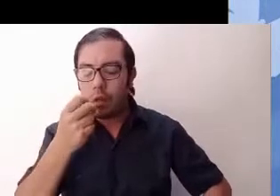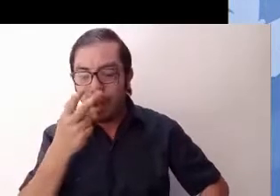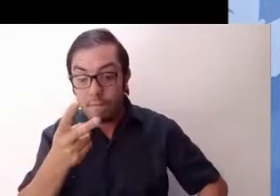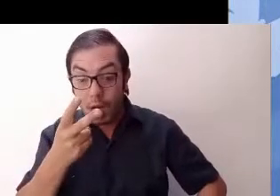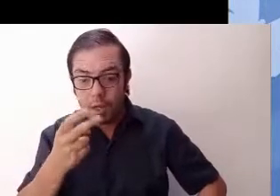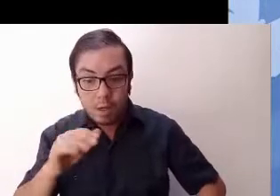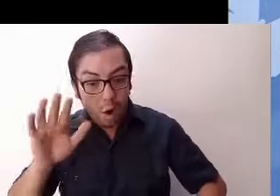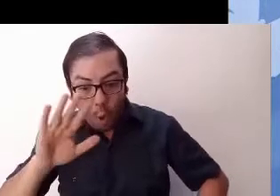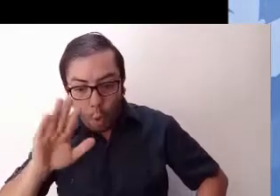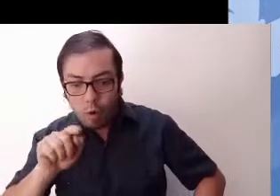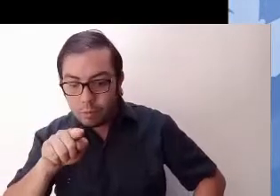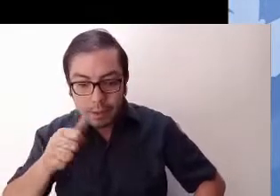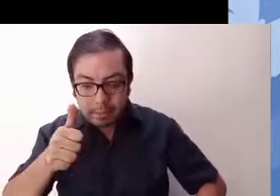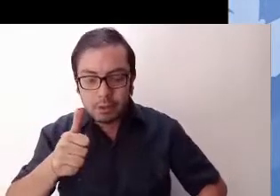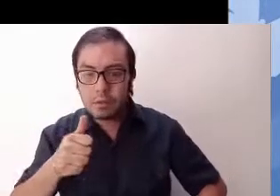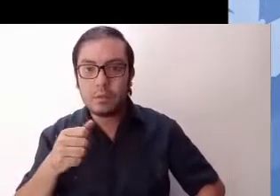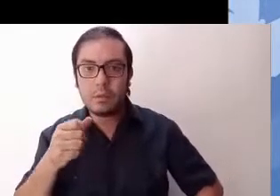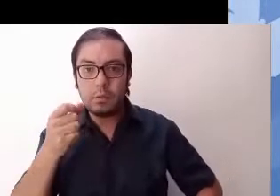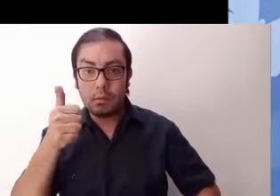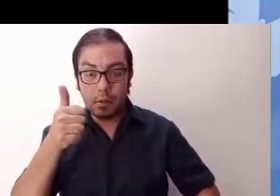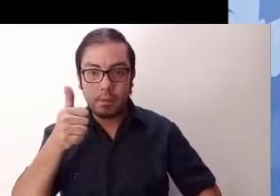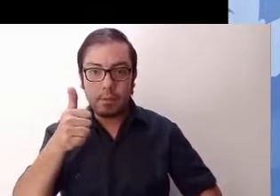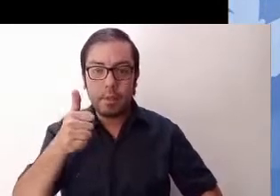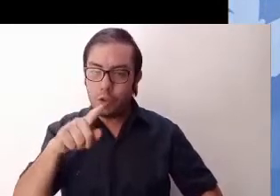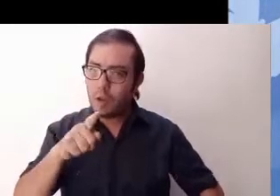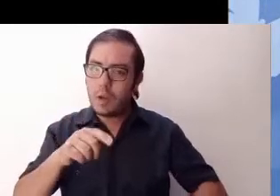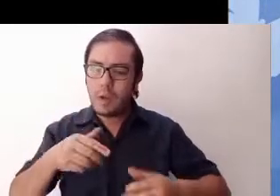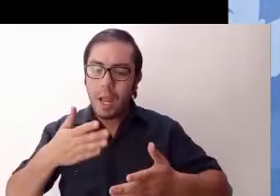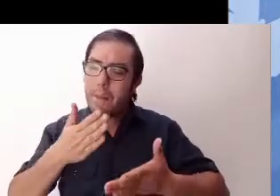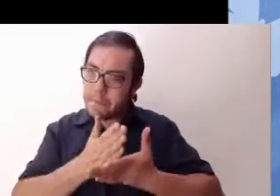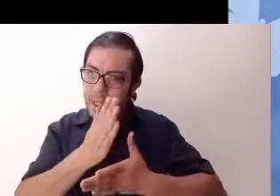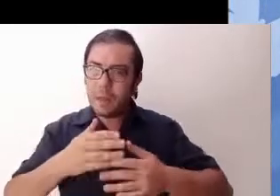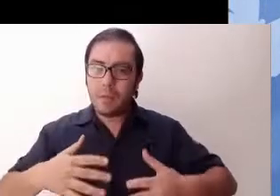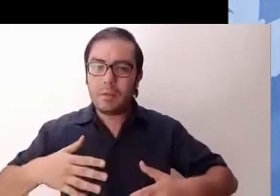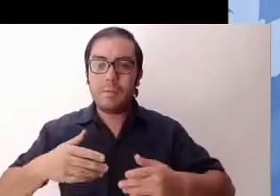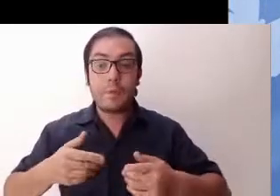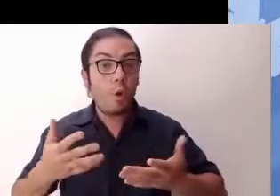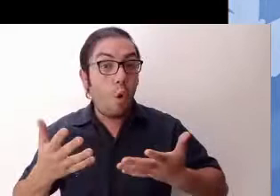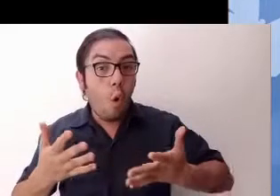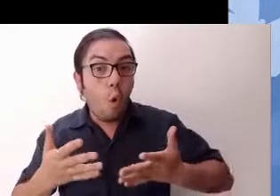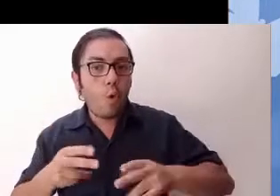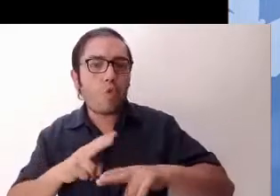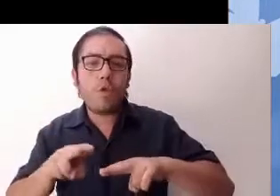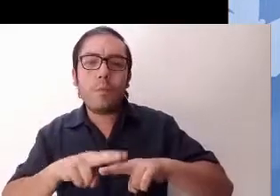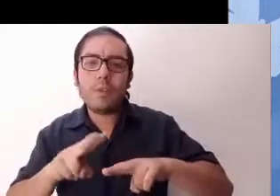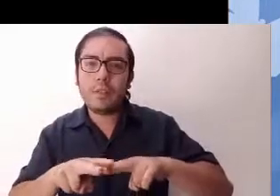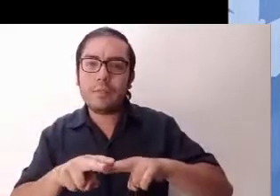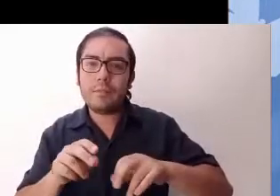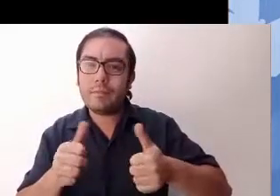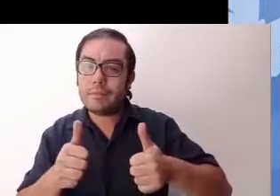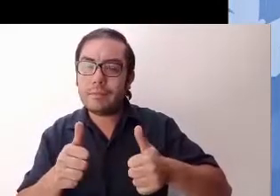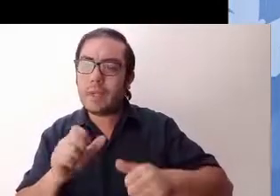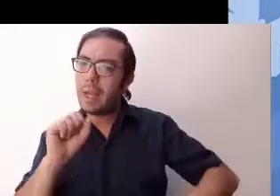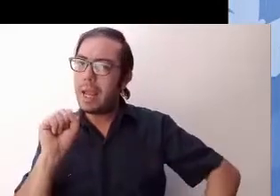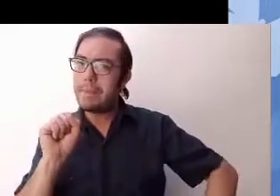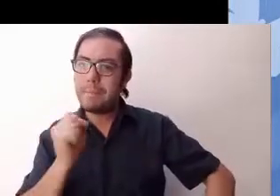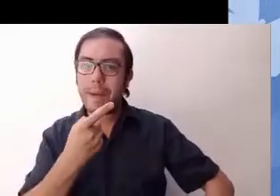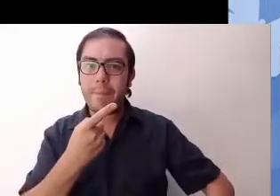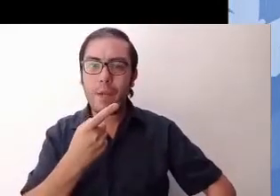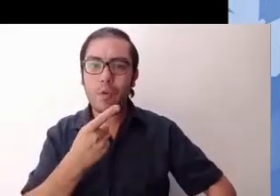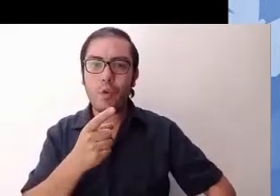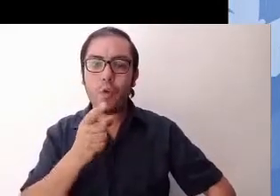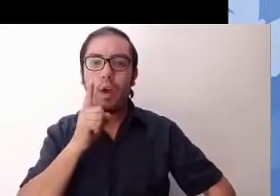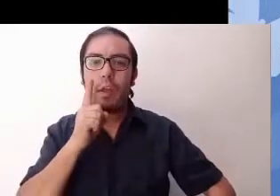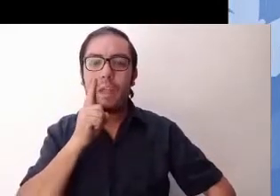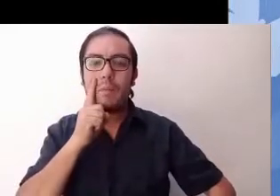este masaje? Primero, tenemos que abrir la vía ventilatoria. ¿Cómo hacemos esto? Llevando hacia arriba el